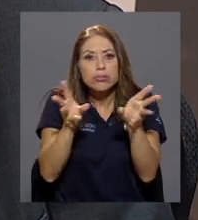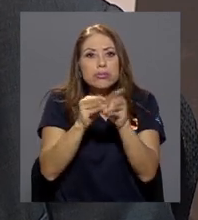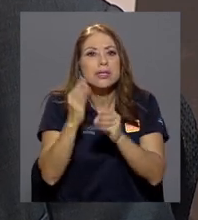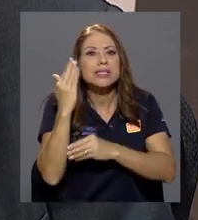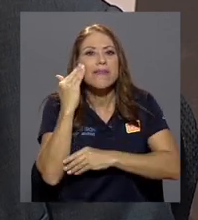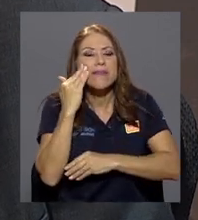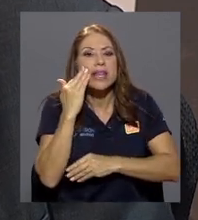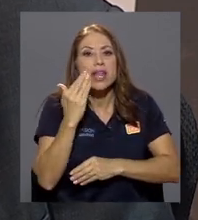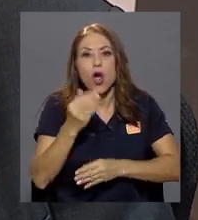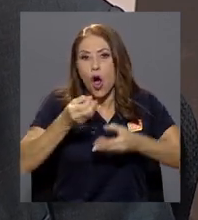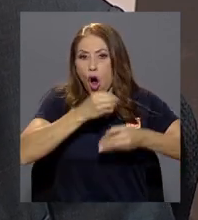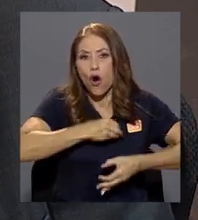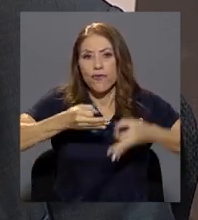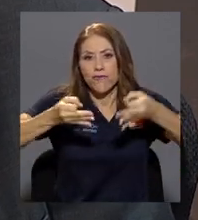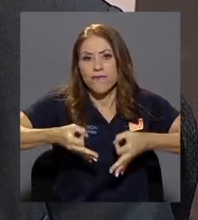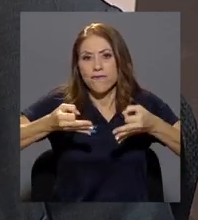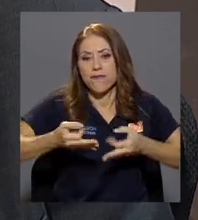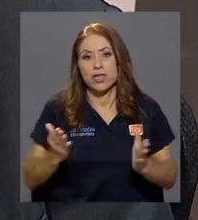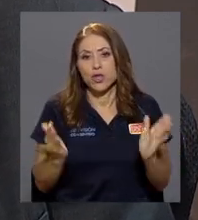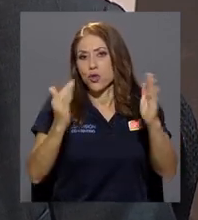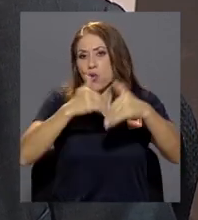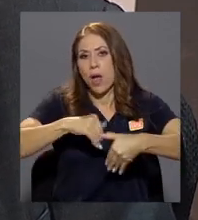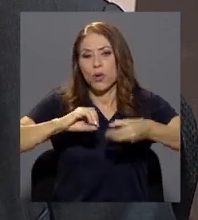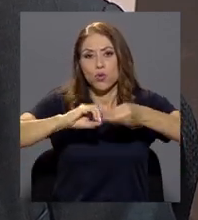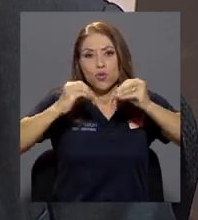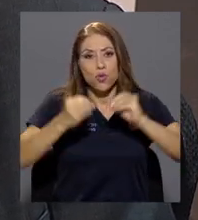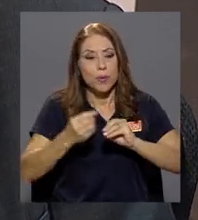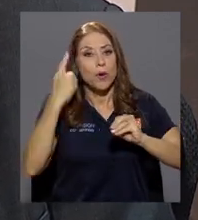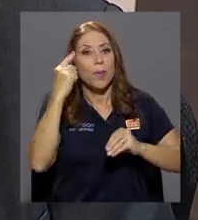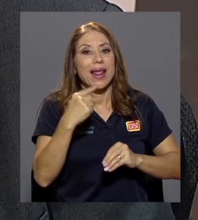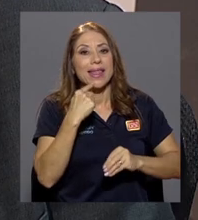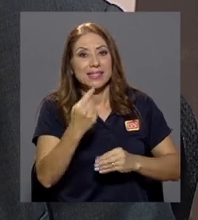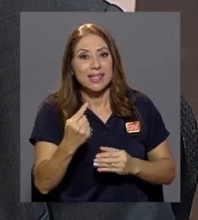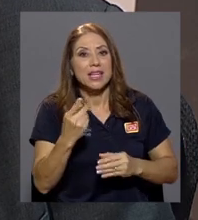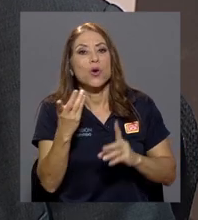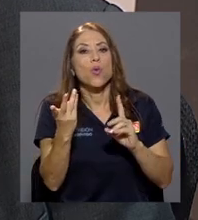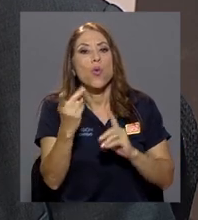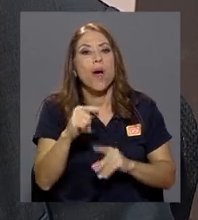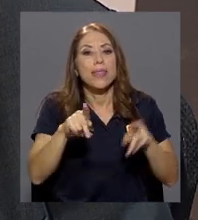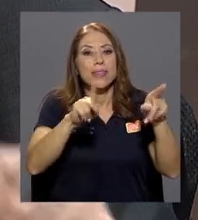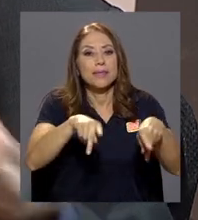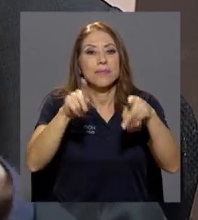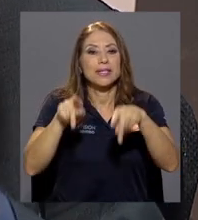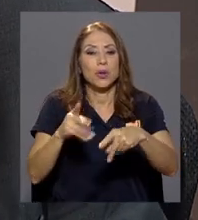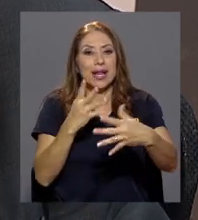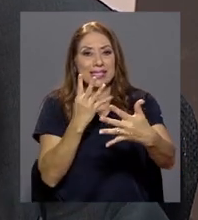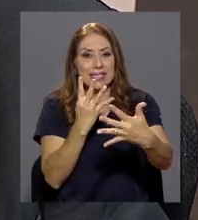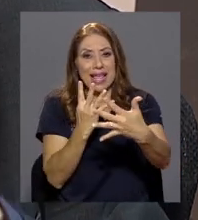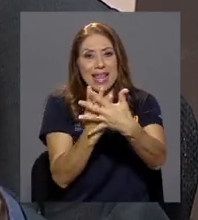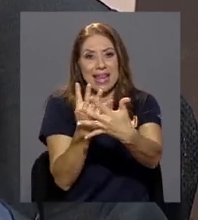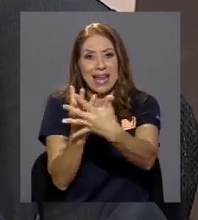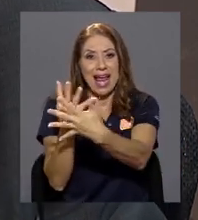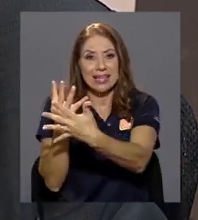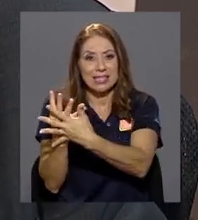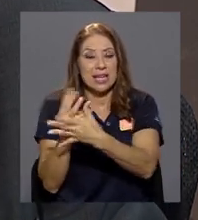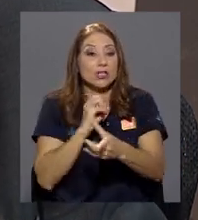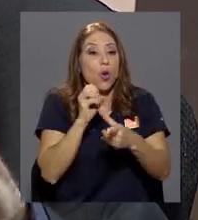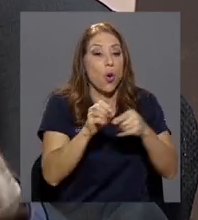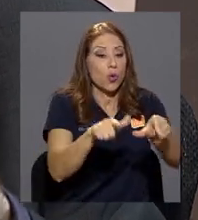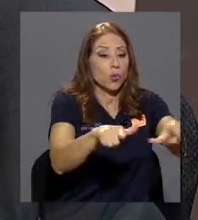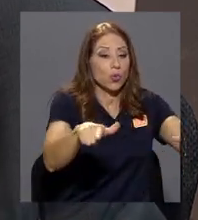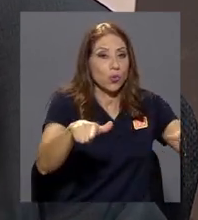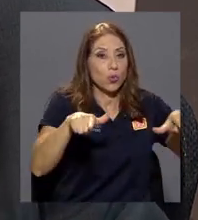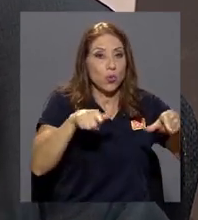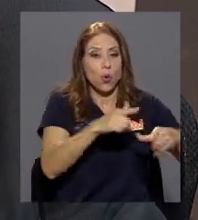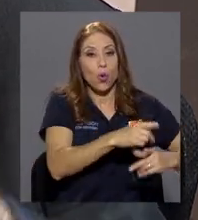penitenciaria no hay oficialmente una cifra que pueda darse por gente privada de libertad en cárceles pero en establecimientos militares